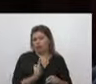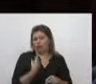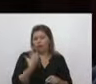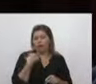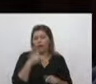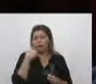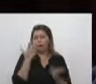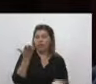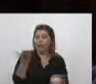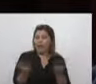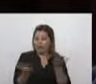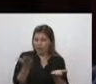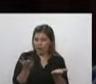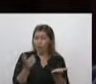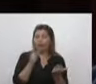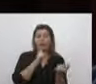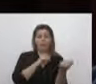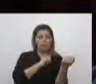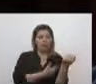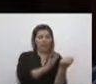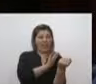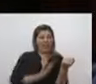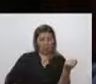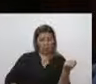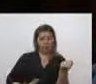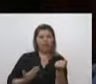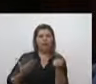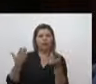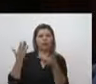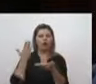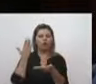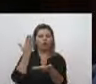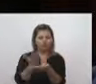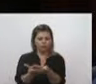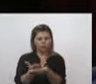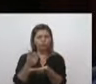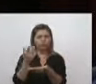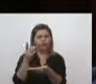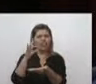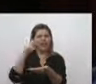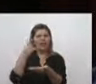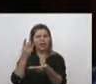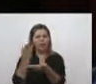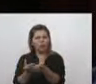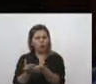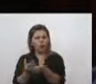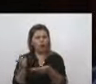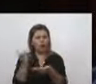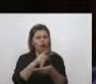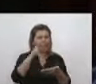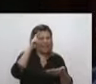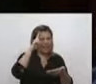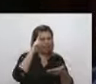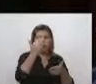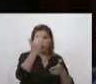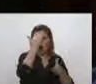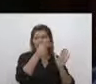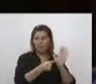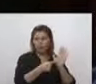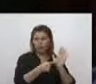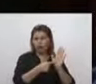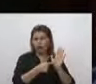con 5 senadores, lo hicieron con 32 senadores, lo hicieron con 33 senadores, siempre hablando de Unión por la Patria, pero después hubo otro